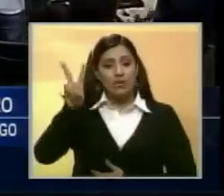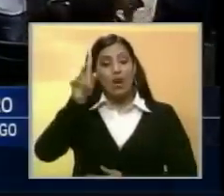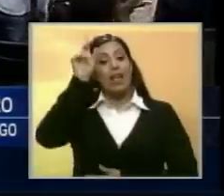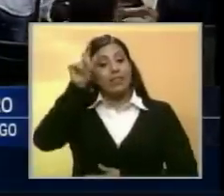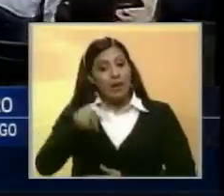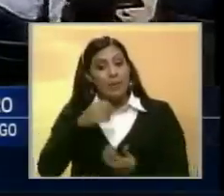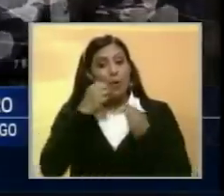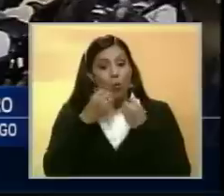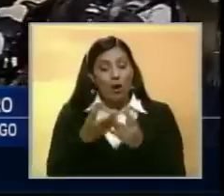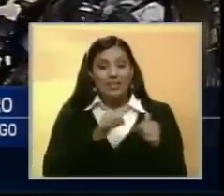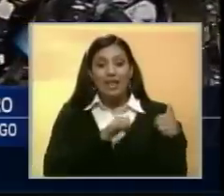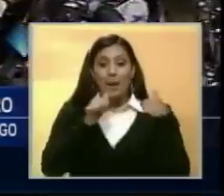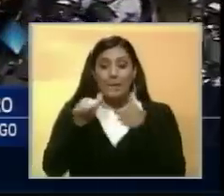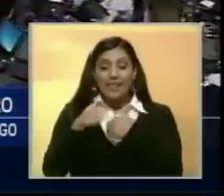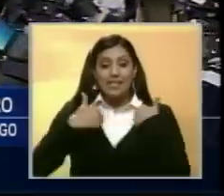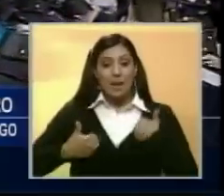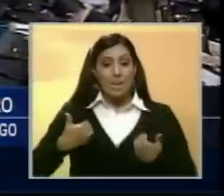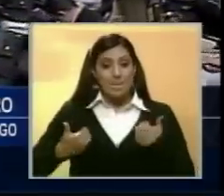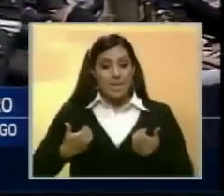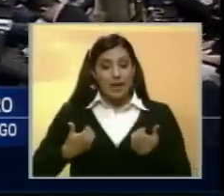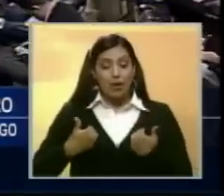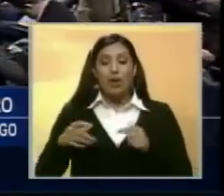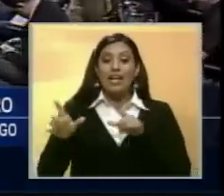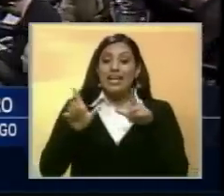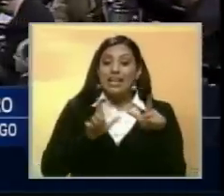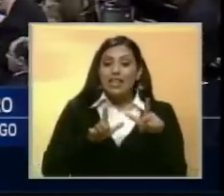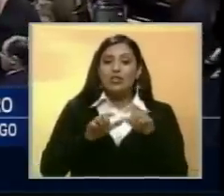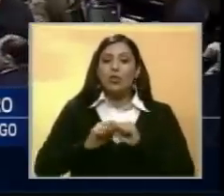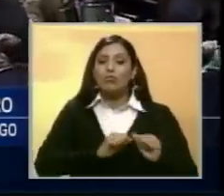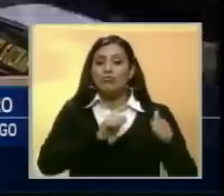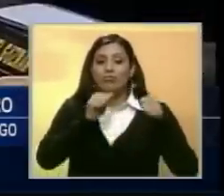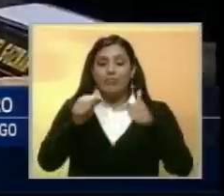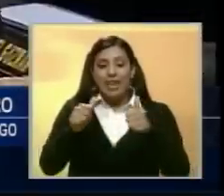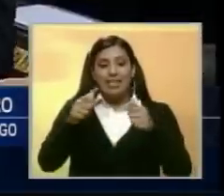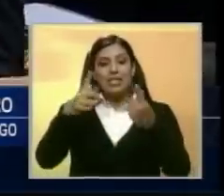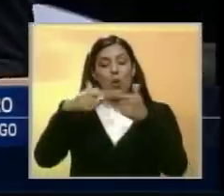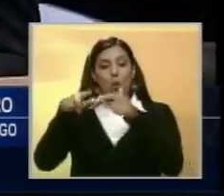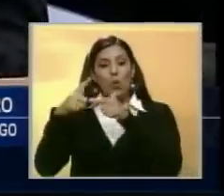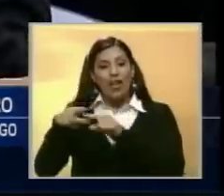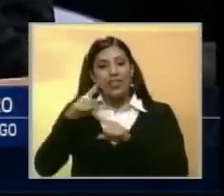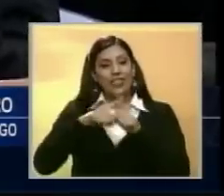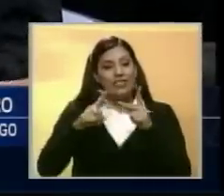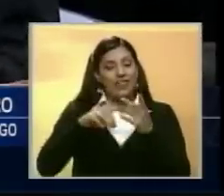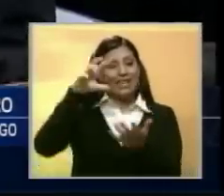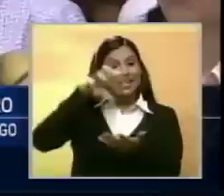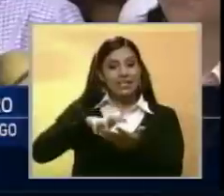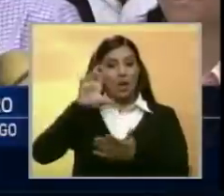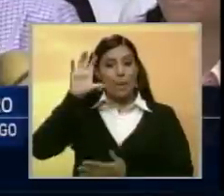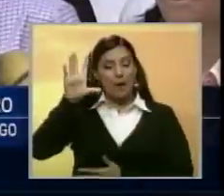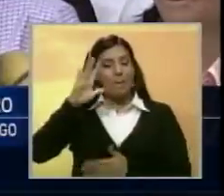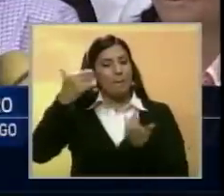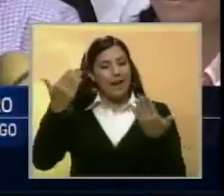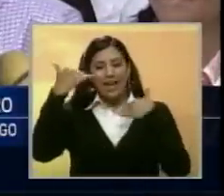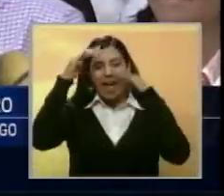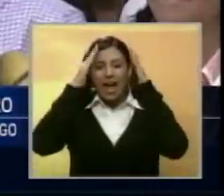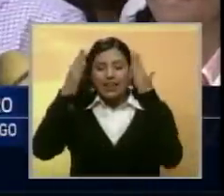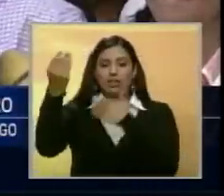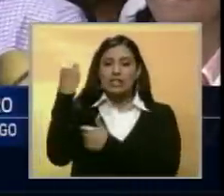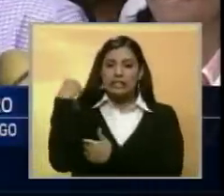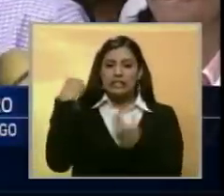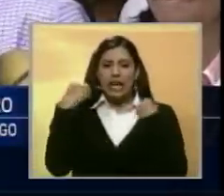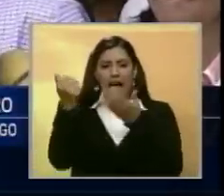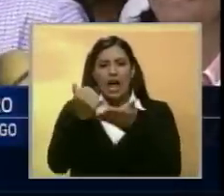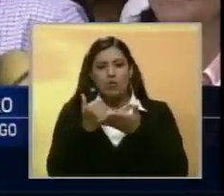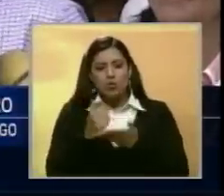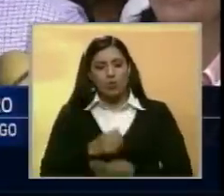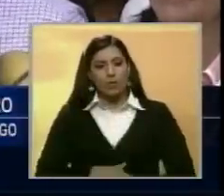Igualmente aseguró que a partir de este miércoles estarán reactivando la gira por los diferentes estados del país para atender sus solicitudes de